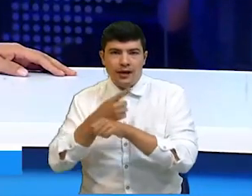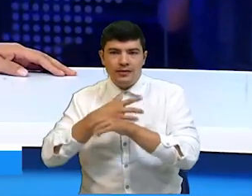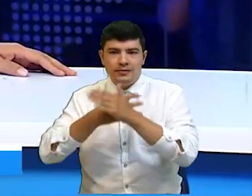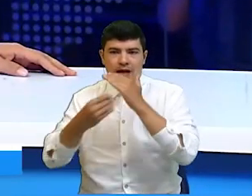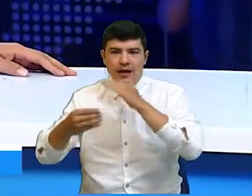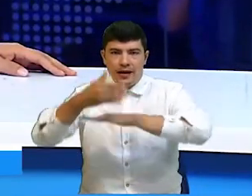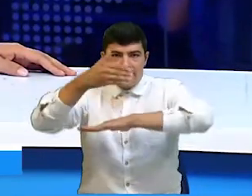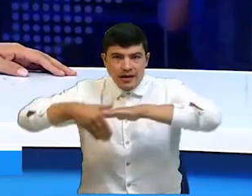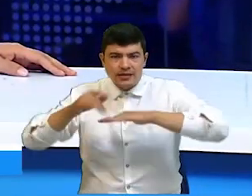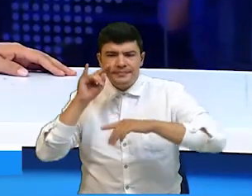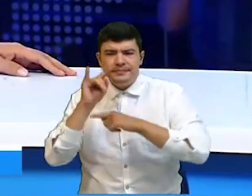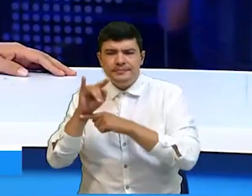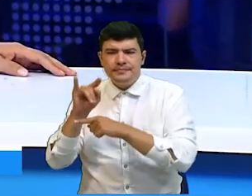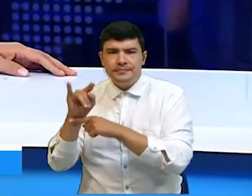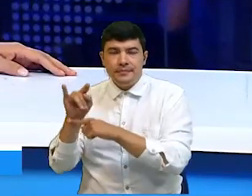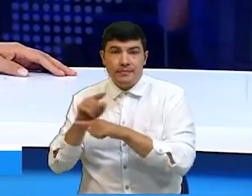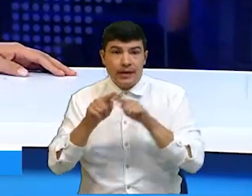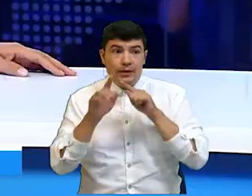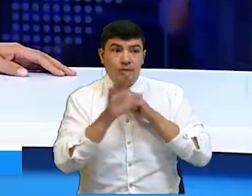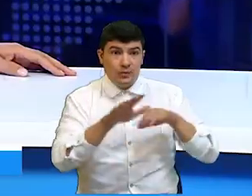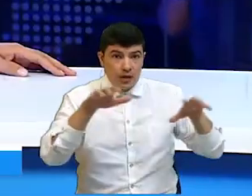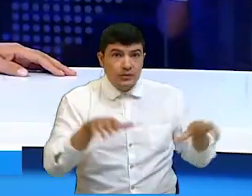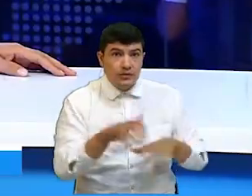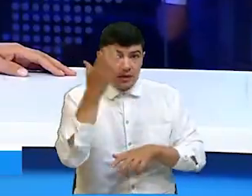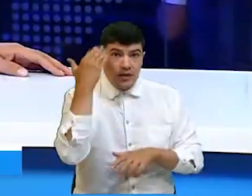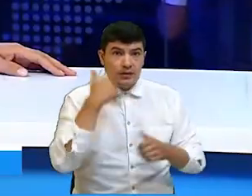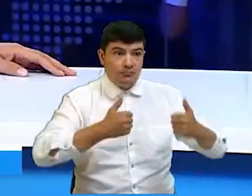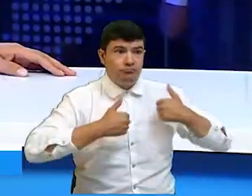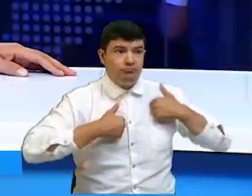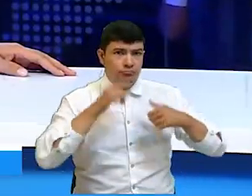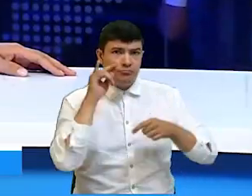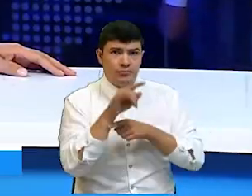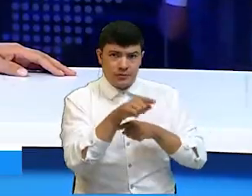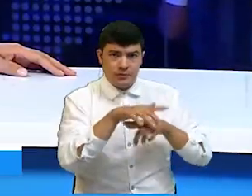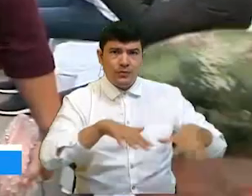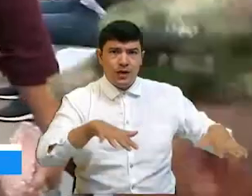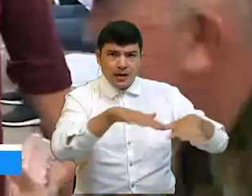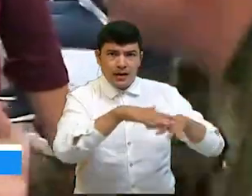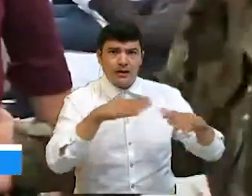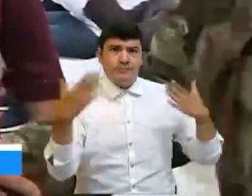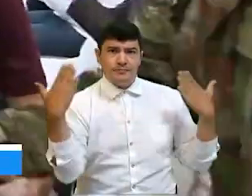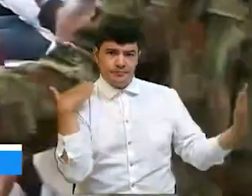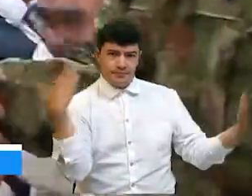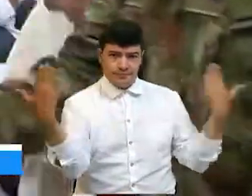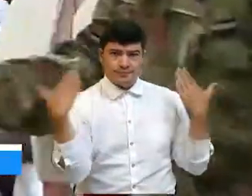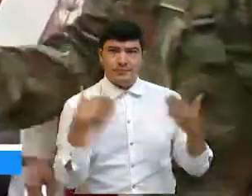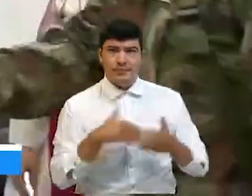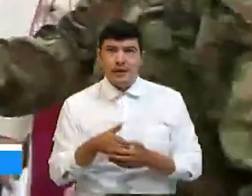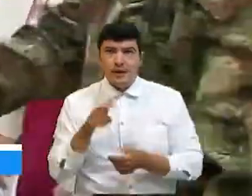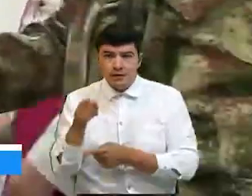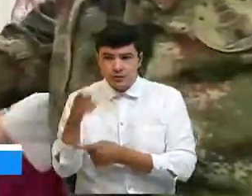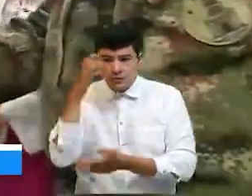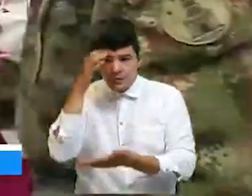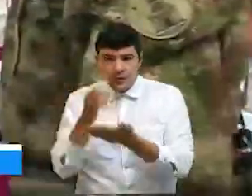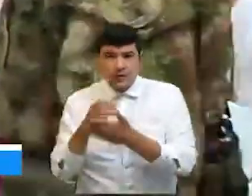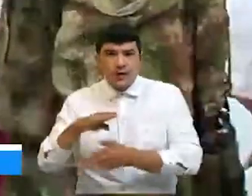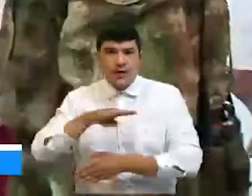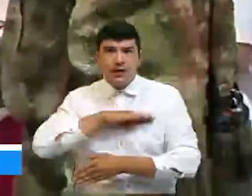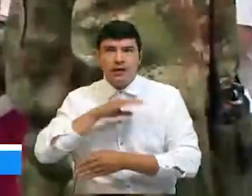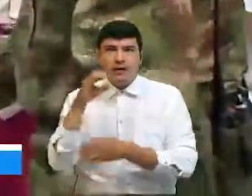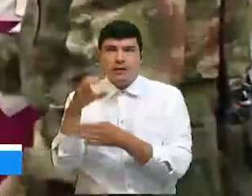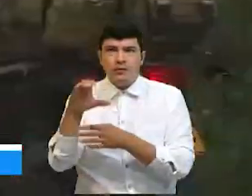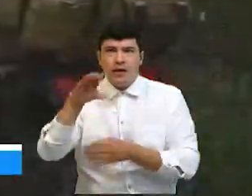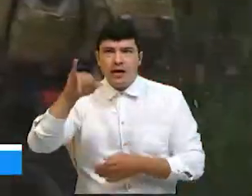municipal señala que estas acciones ya se habían dado en la zona rural estas fueron las declaraciones del alcalde de cúcuta